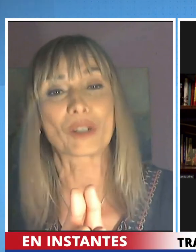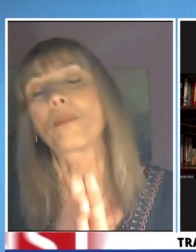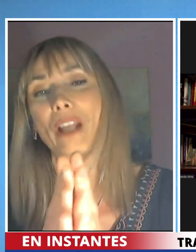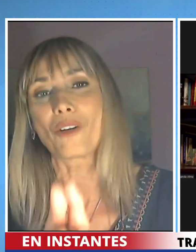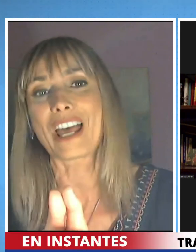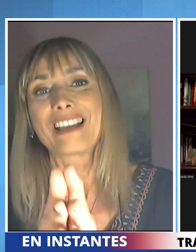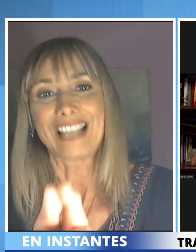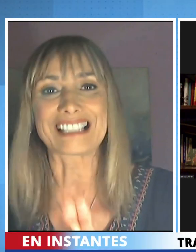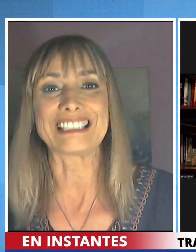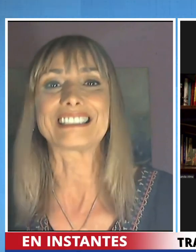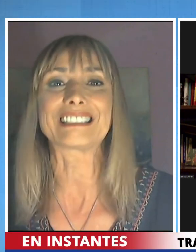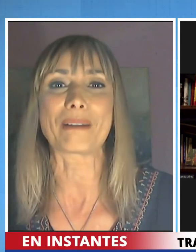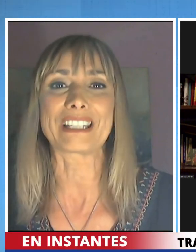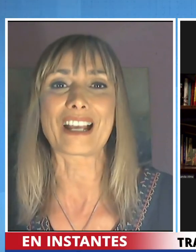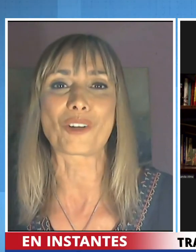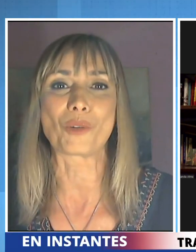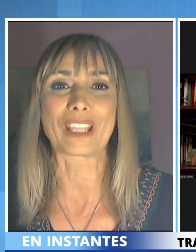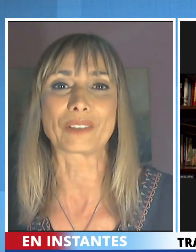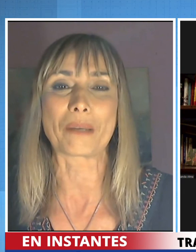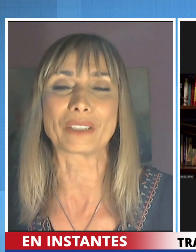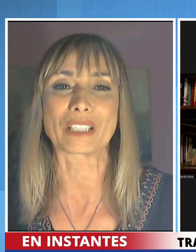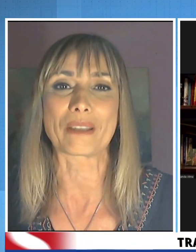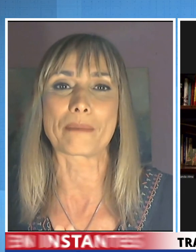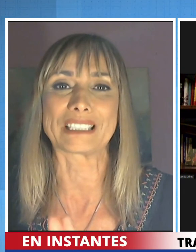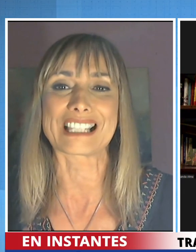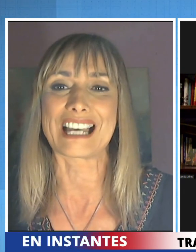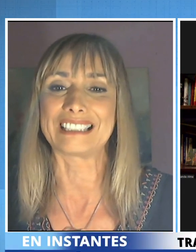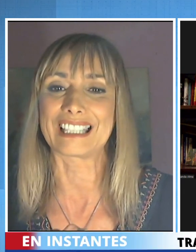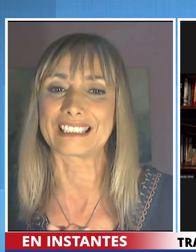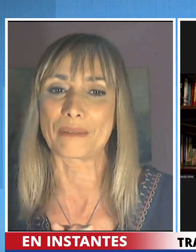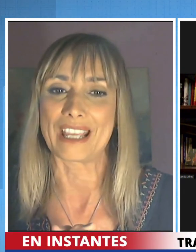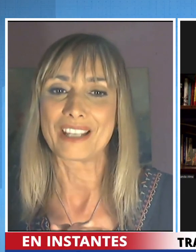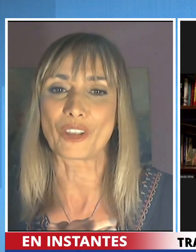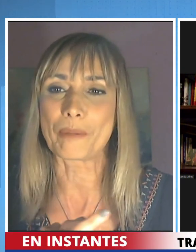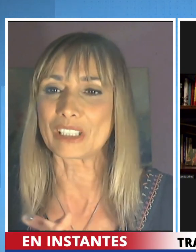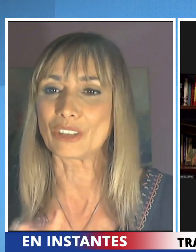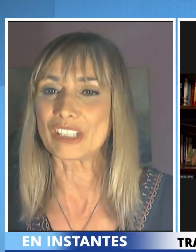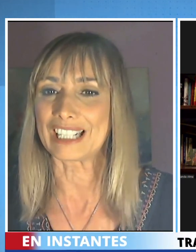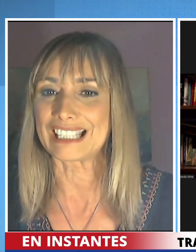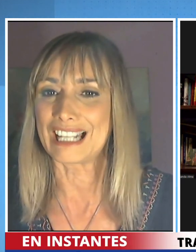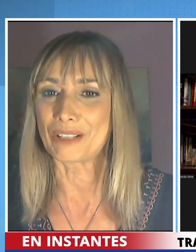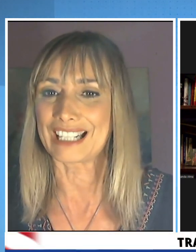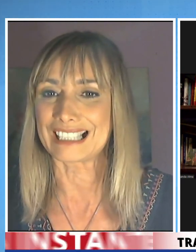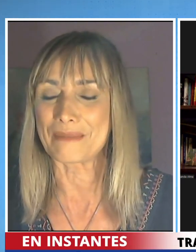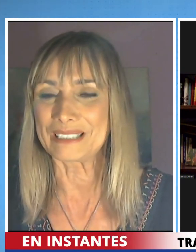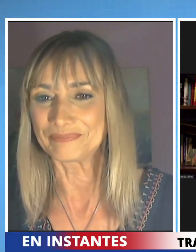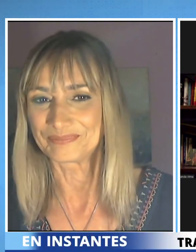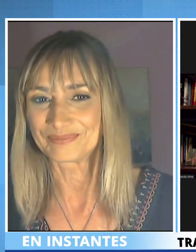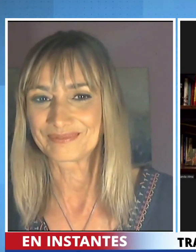menos por ahora, así, de esta manera como ustedes lo están viendo a través de la pantalla de DTV. Nos despedimos entonces, gracias Laura, gracias